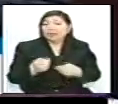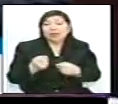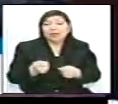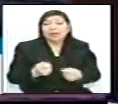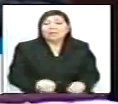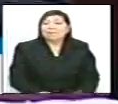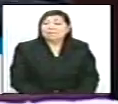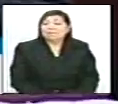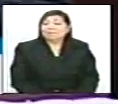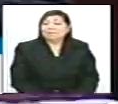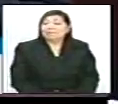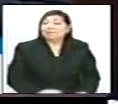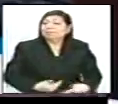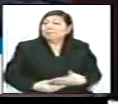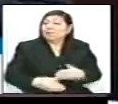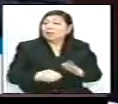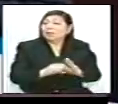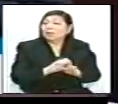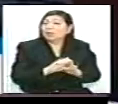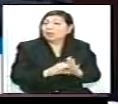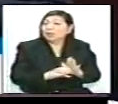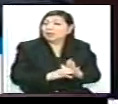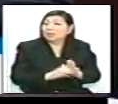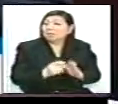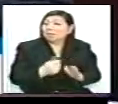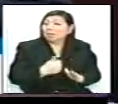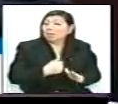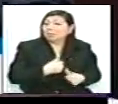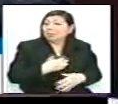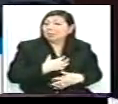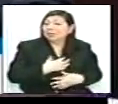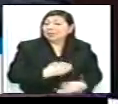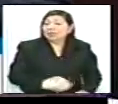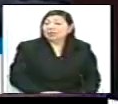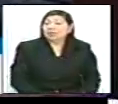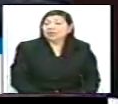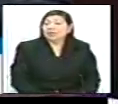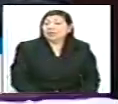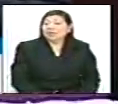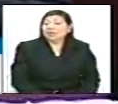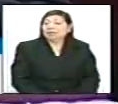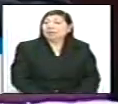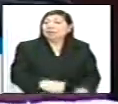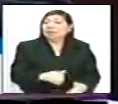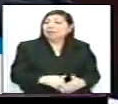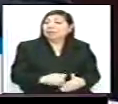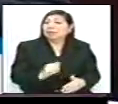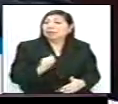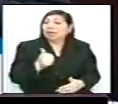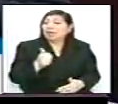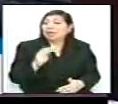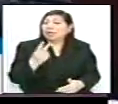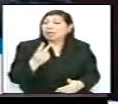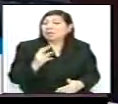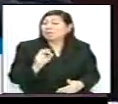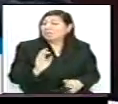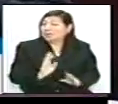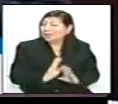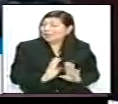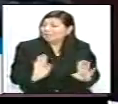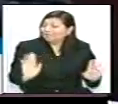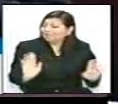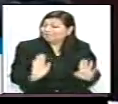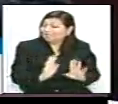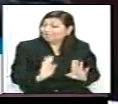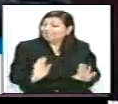obligar que se vulnere la Constitución y por mi interés voy a hacer que las elecciones sean el 2020. De